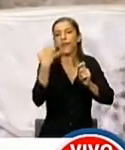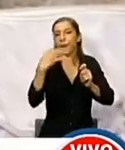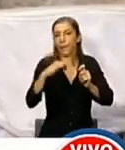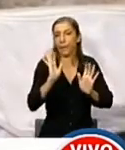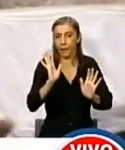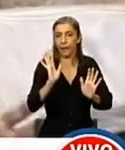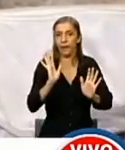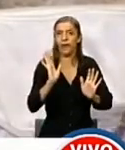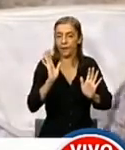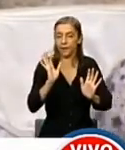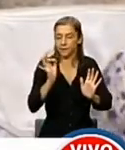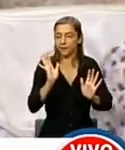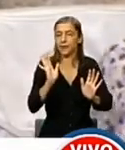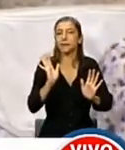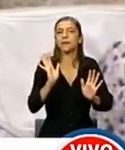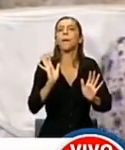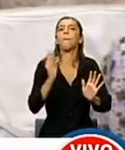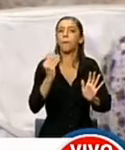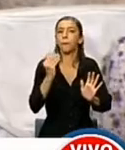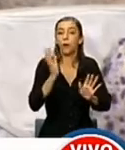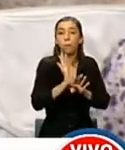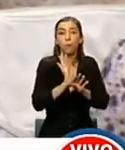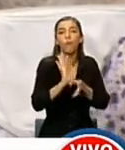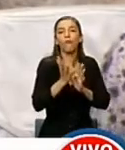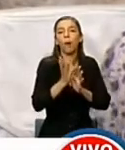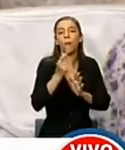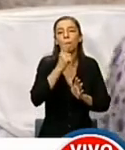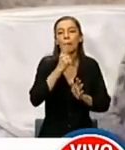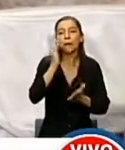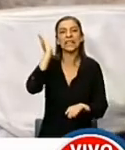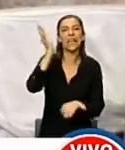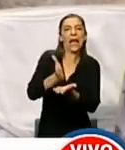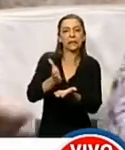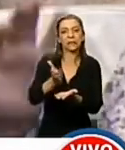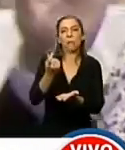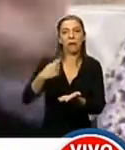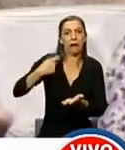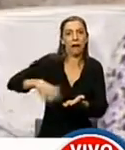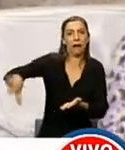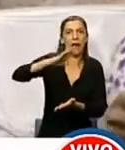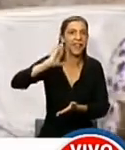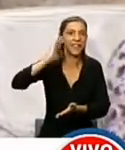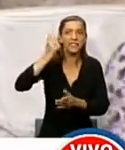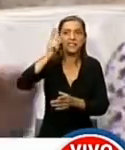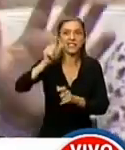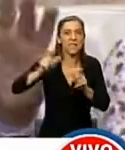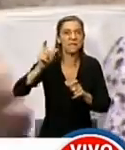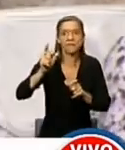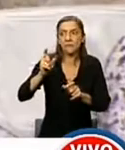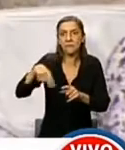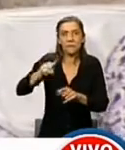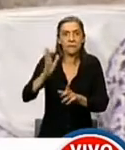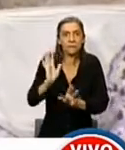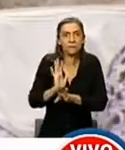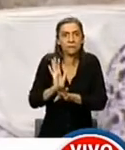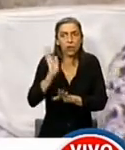que se haga una suerte de castigo a 16.000 personas alegando que